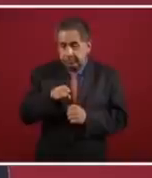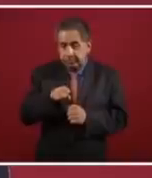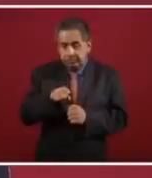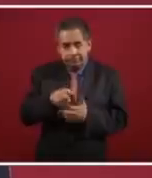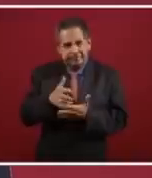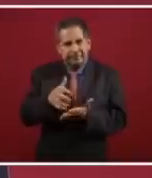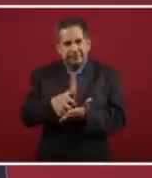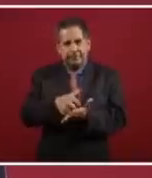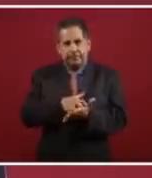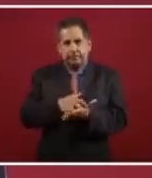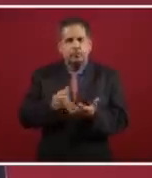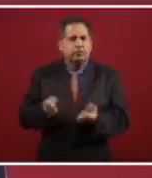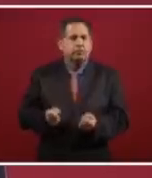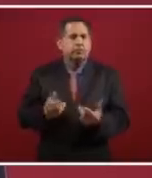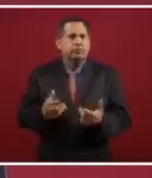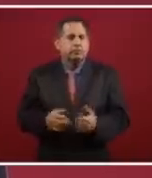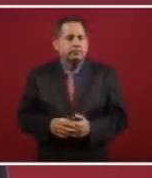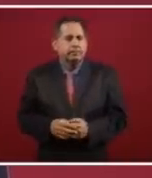obra